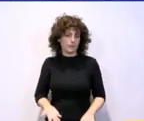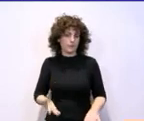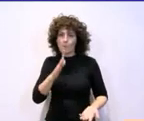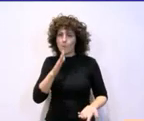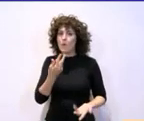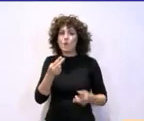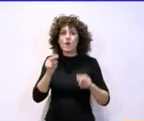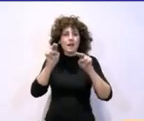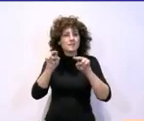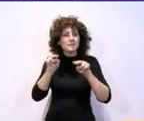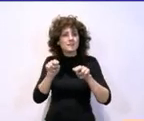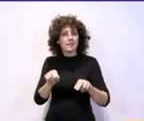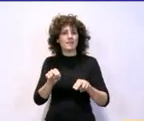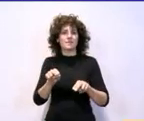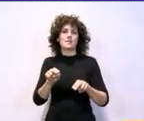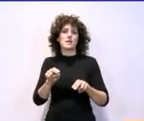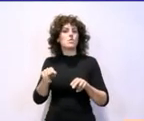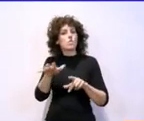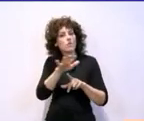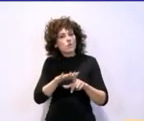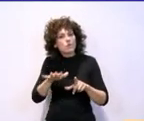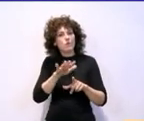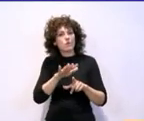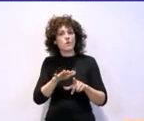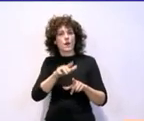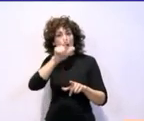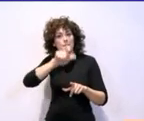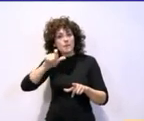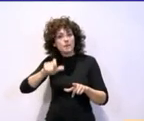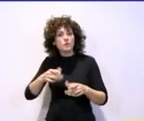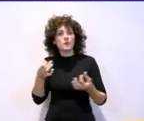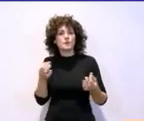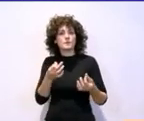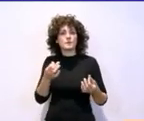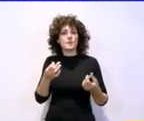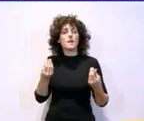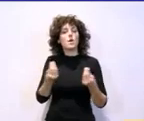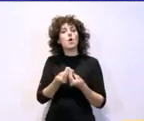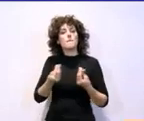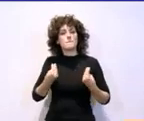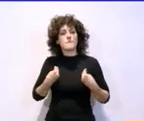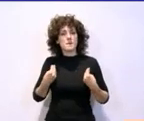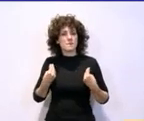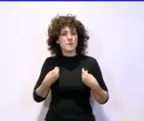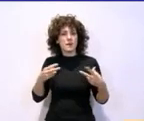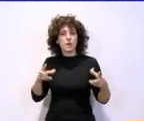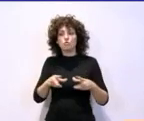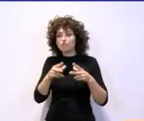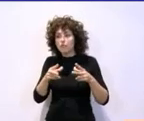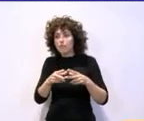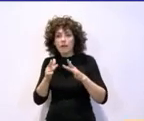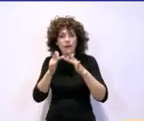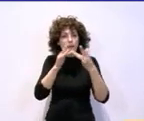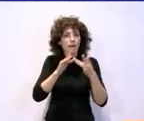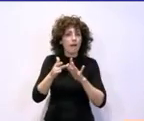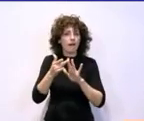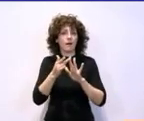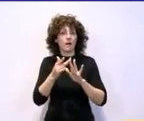una residencia es un lugar donde esas personas tienen que convivir, tienen que socializar. Y,